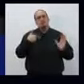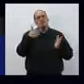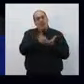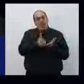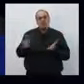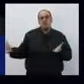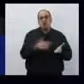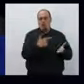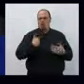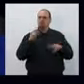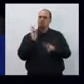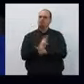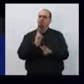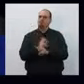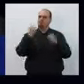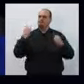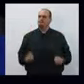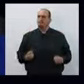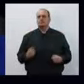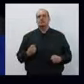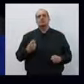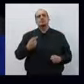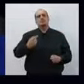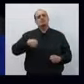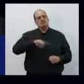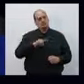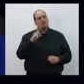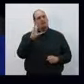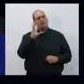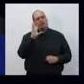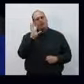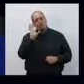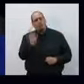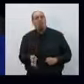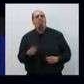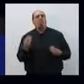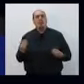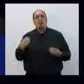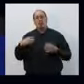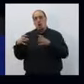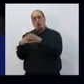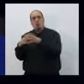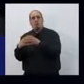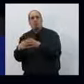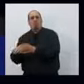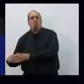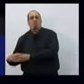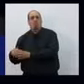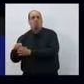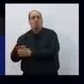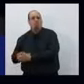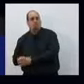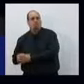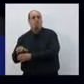todos pero también tenemos que reconocer que históricamente hay grupos que han sido relegados que las cosas le han costado más